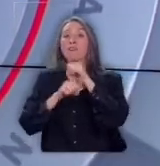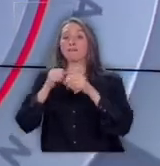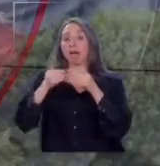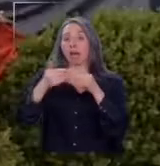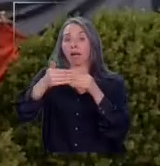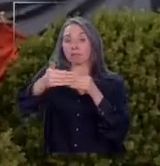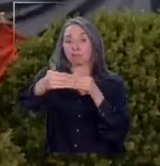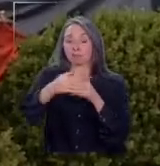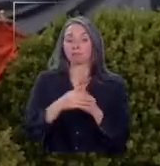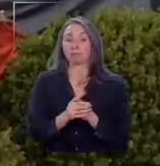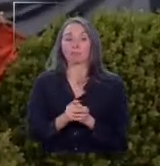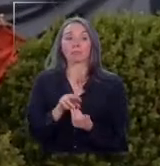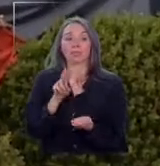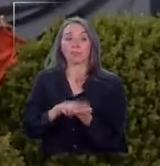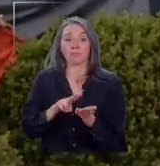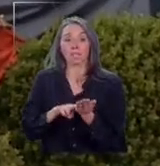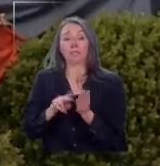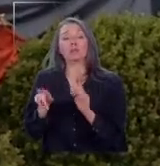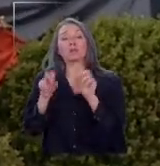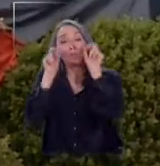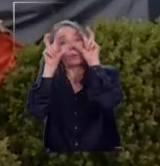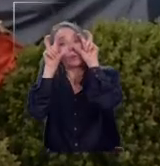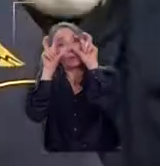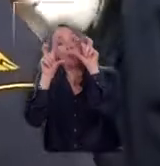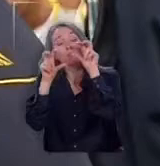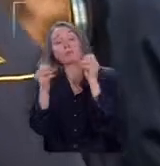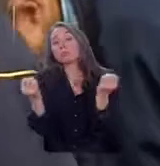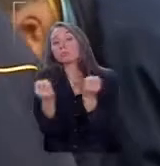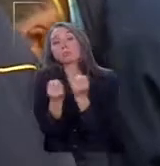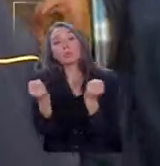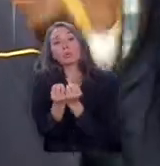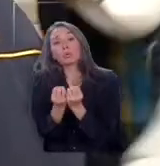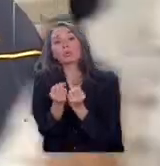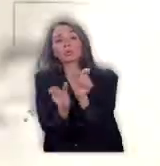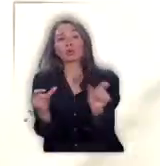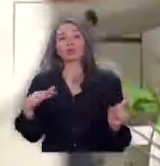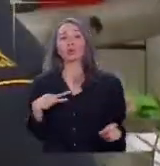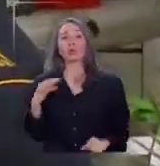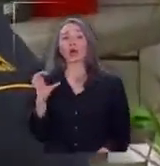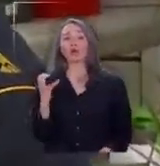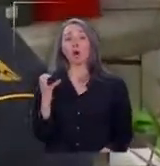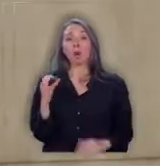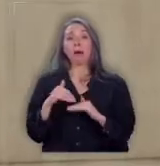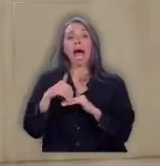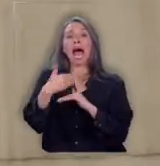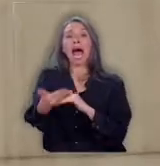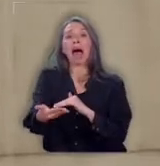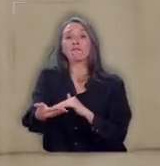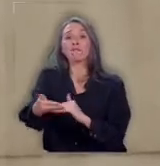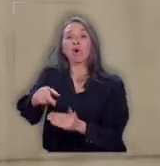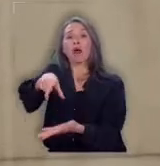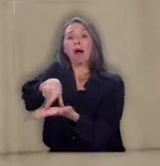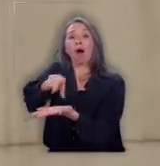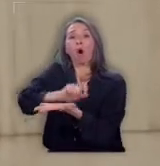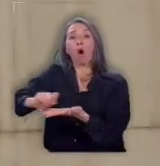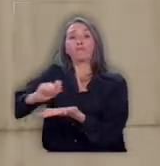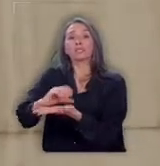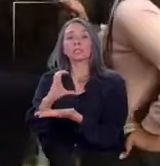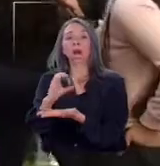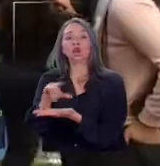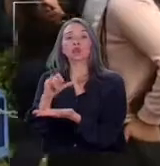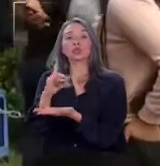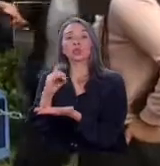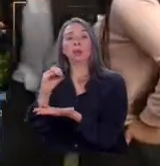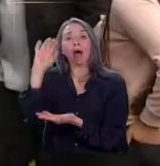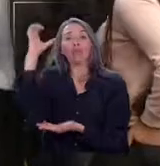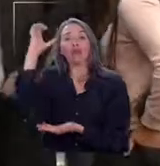años una verdadera vigilia realizan cientos de ciudadanos colombianos A las afueras del consulado en antofagasta